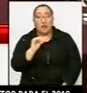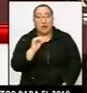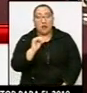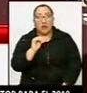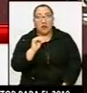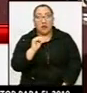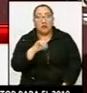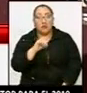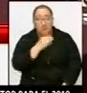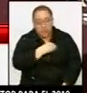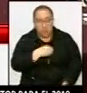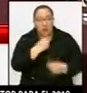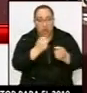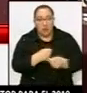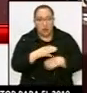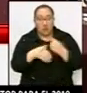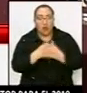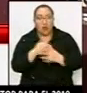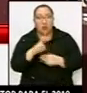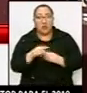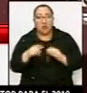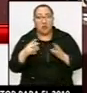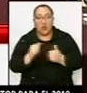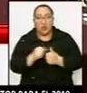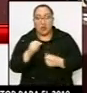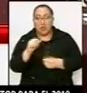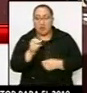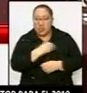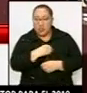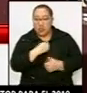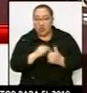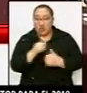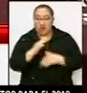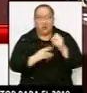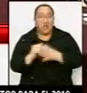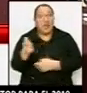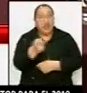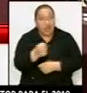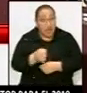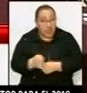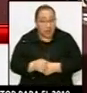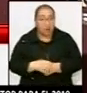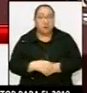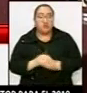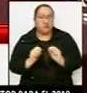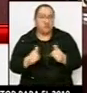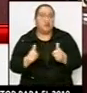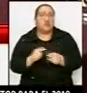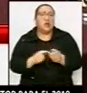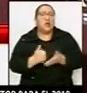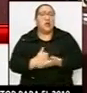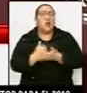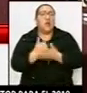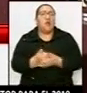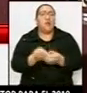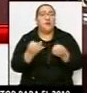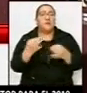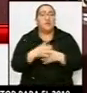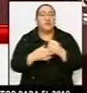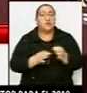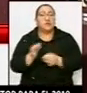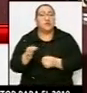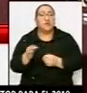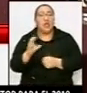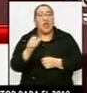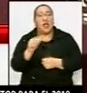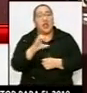del 2019 de los programas en este ministerio en infraestructura de riego. Esto beneficiará en su mayoría a los departamentos de